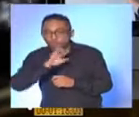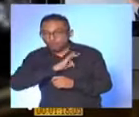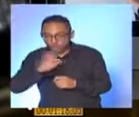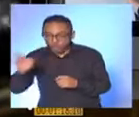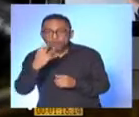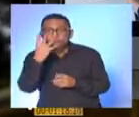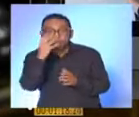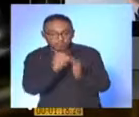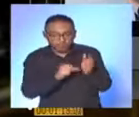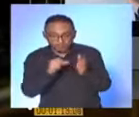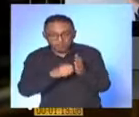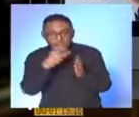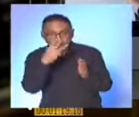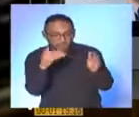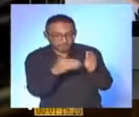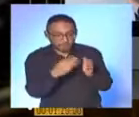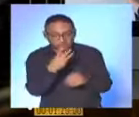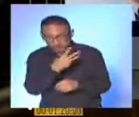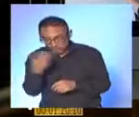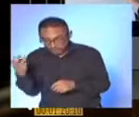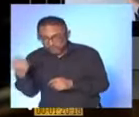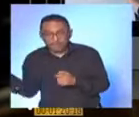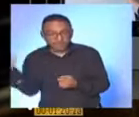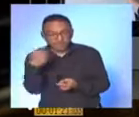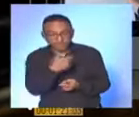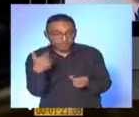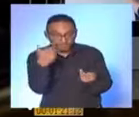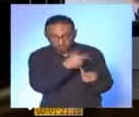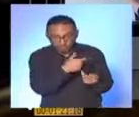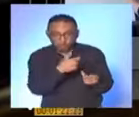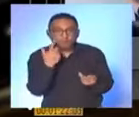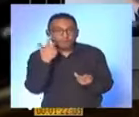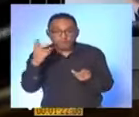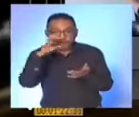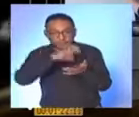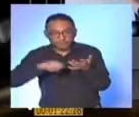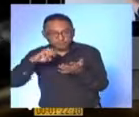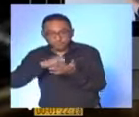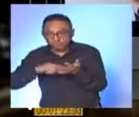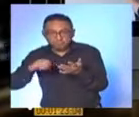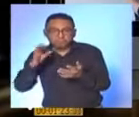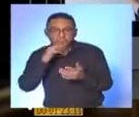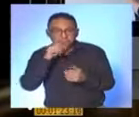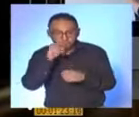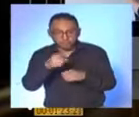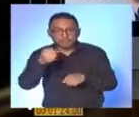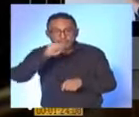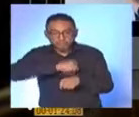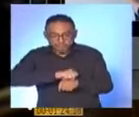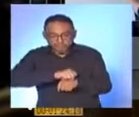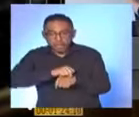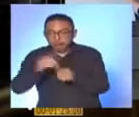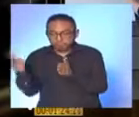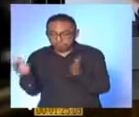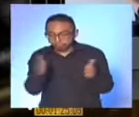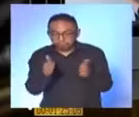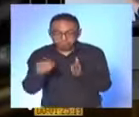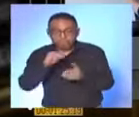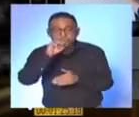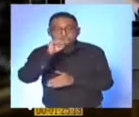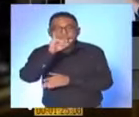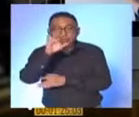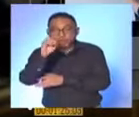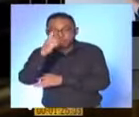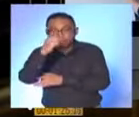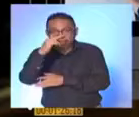3.300 pesos. Además, se propone no aplicar el descuento proporcional de semanas cotizadas. Mario Delgado expuso que